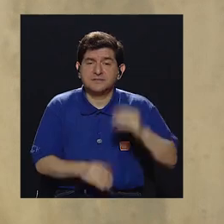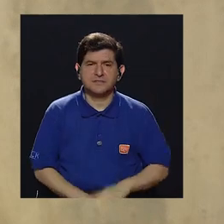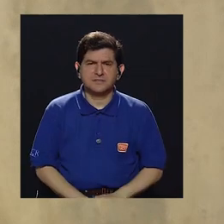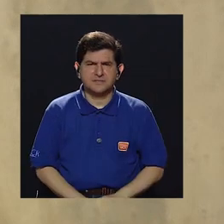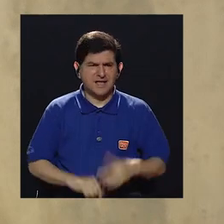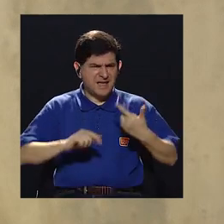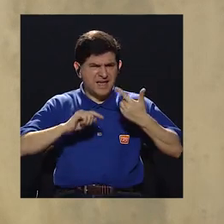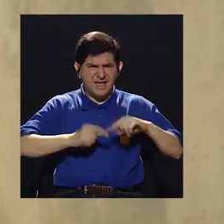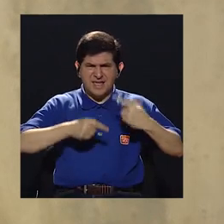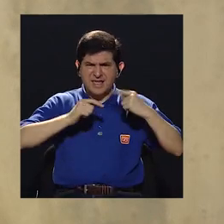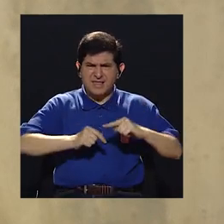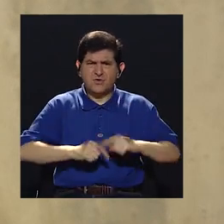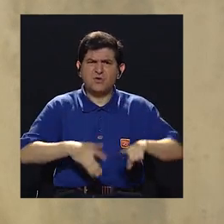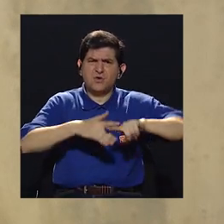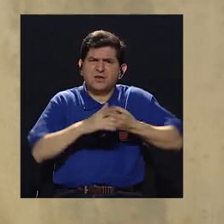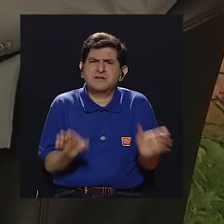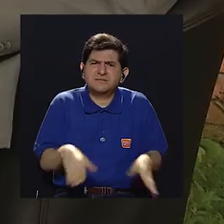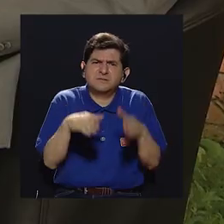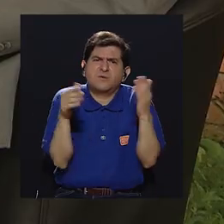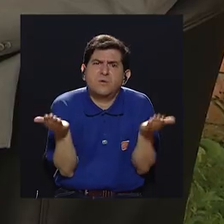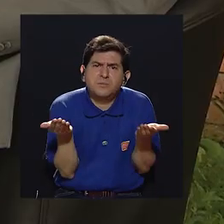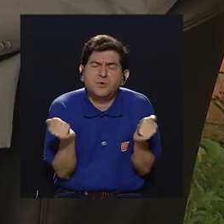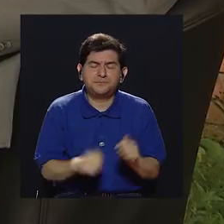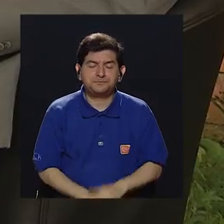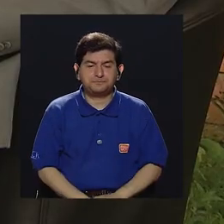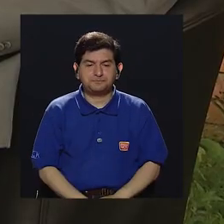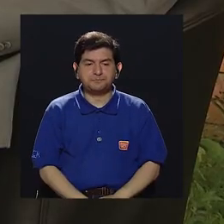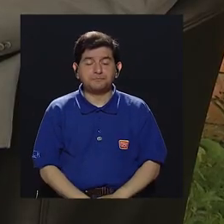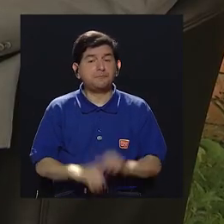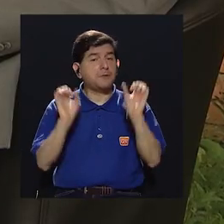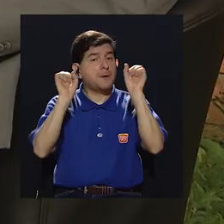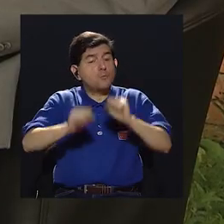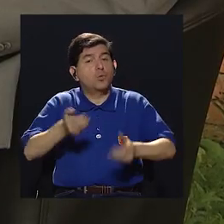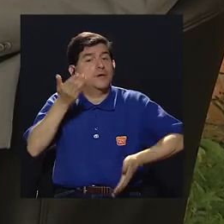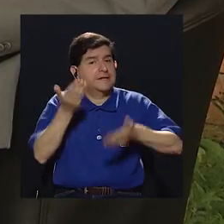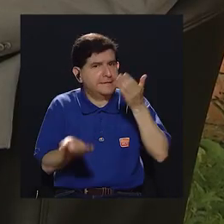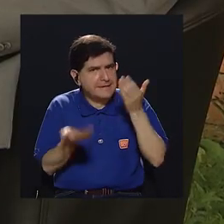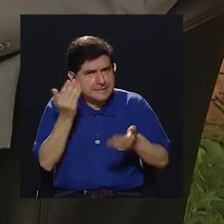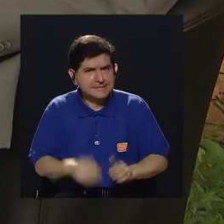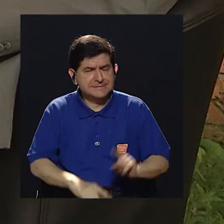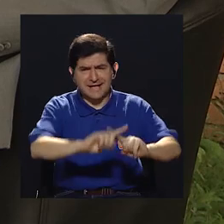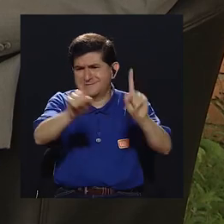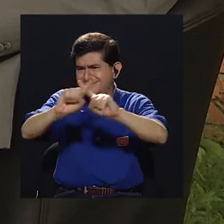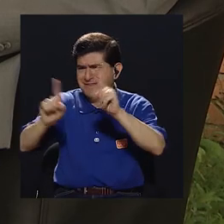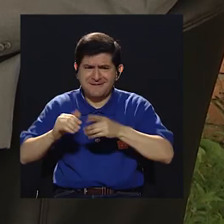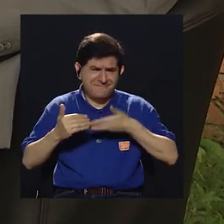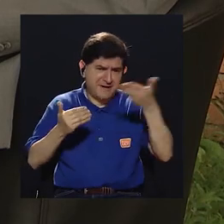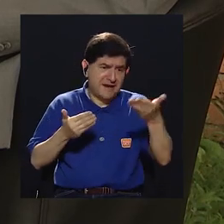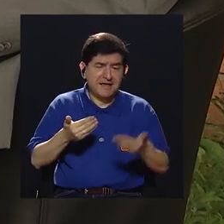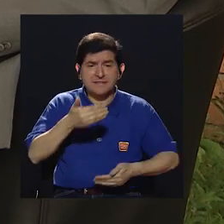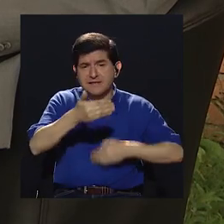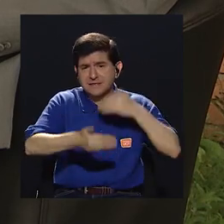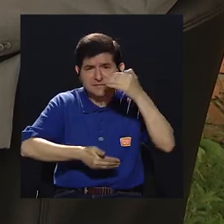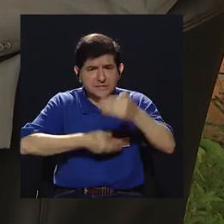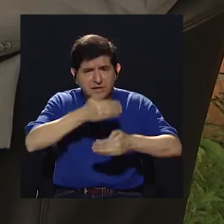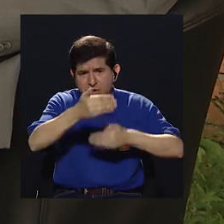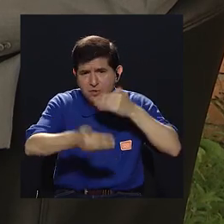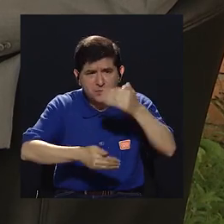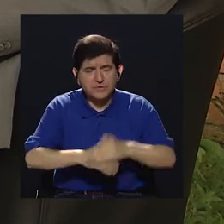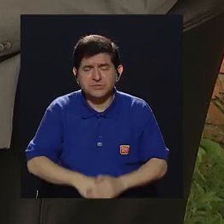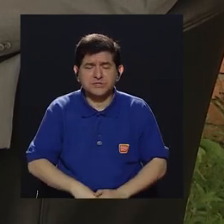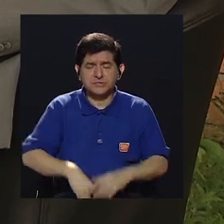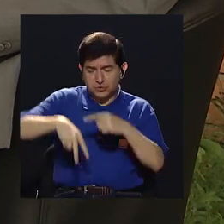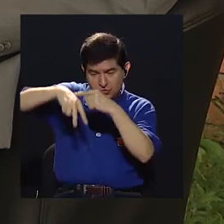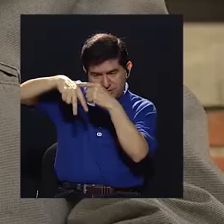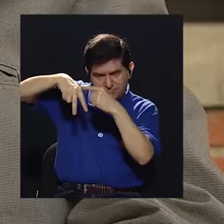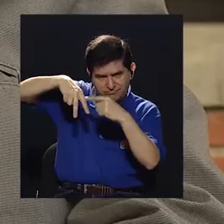un dolor del nervio ciático? Como te dije, digamos, eso puede ser muchas cosas a través del recorrido del